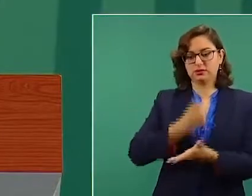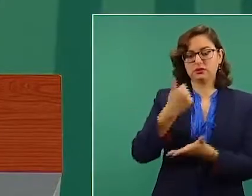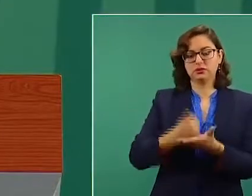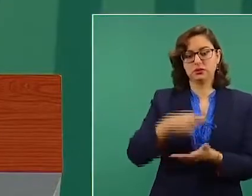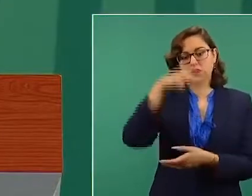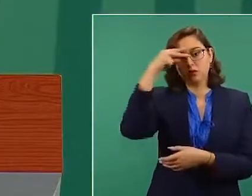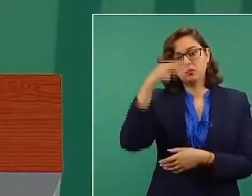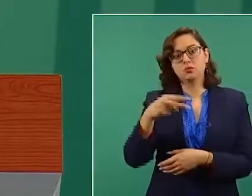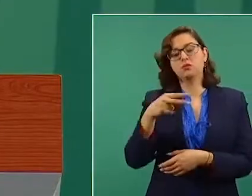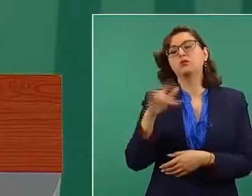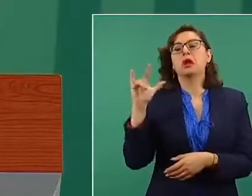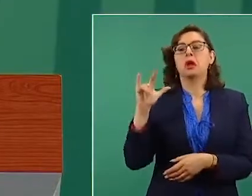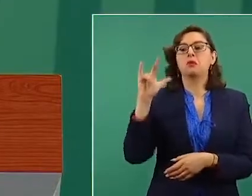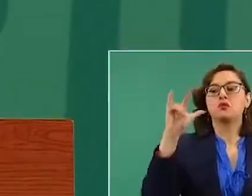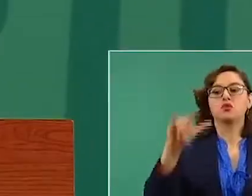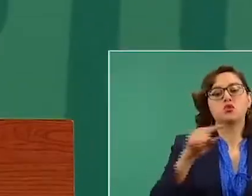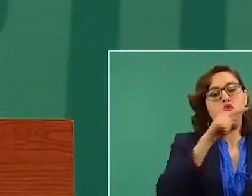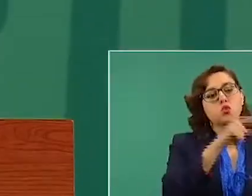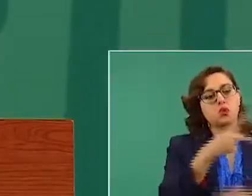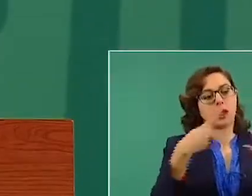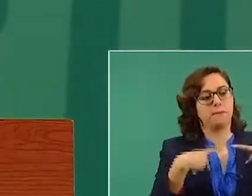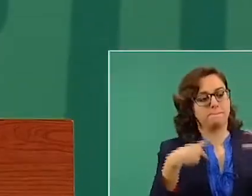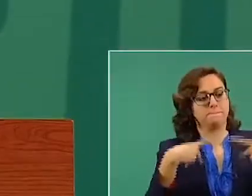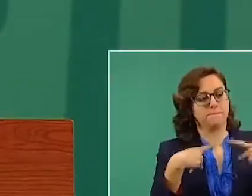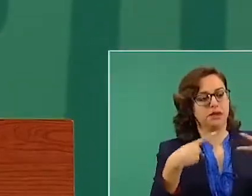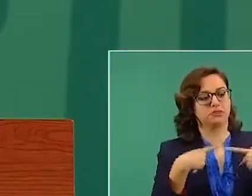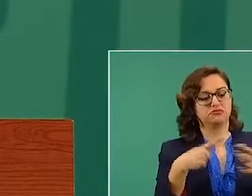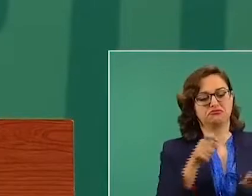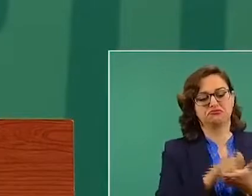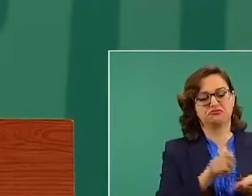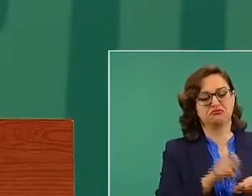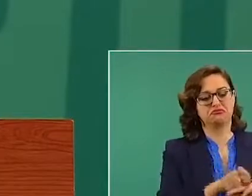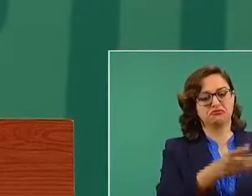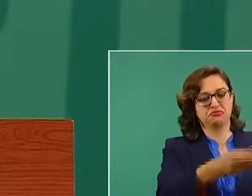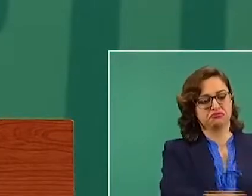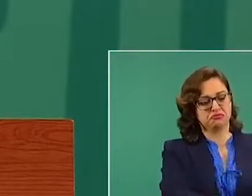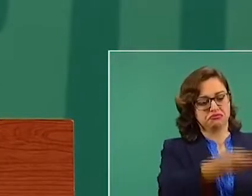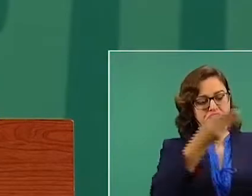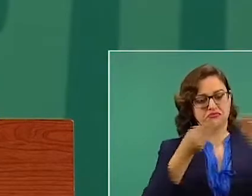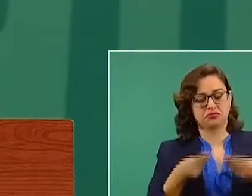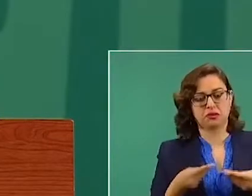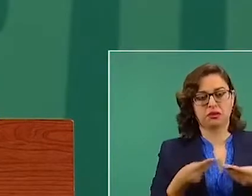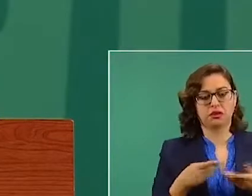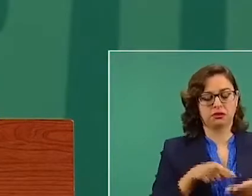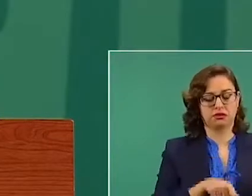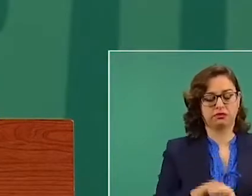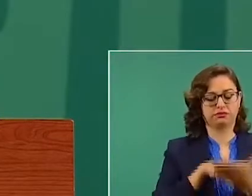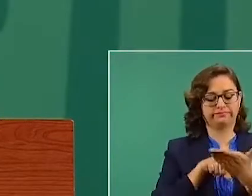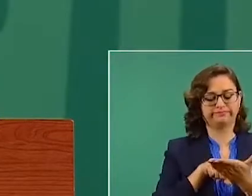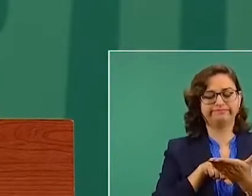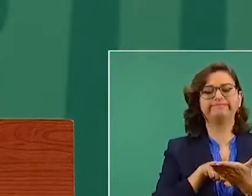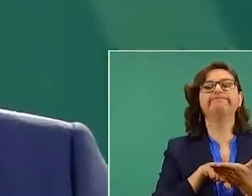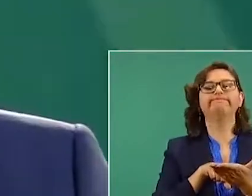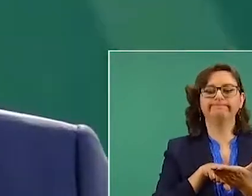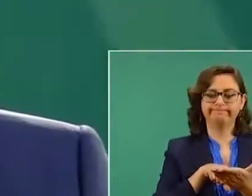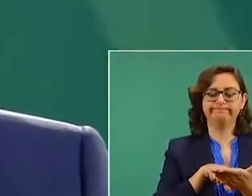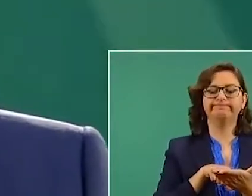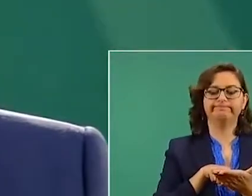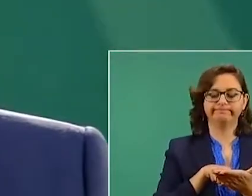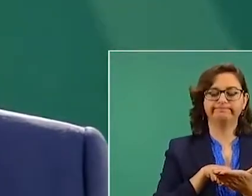un pasajero me entregó una nota y es acerca de